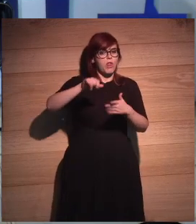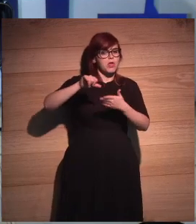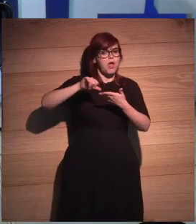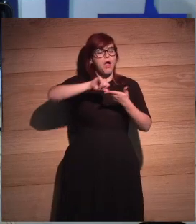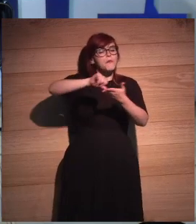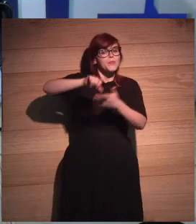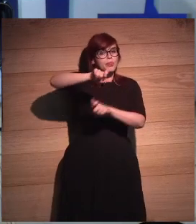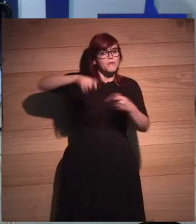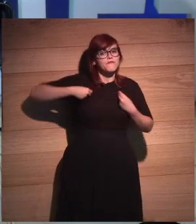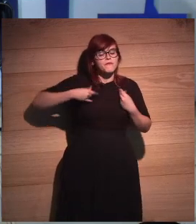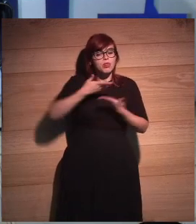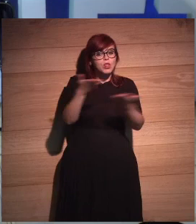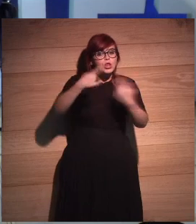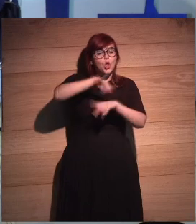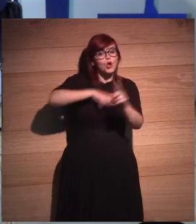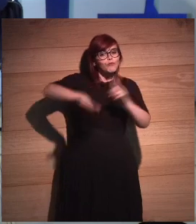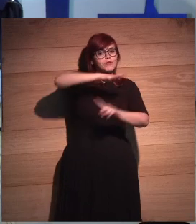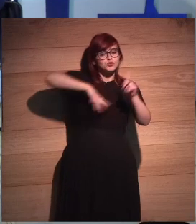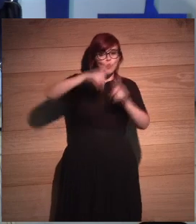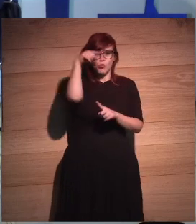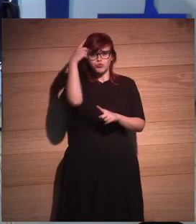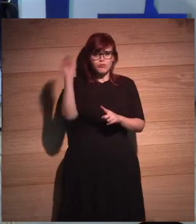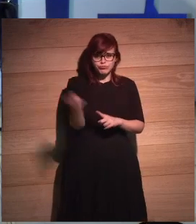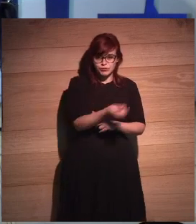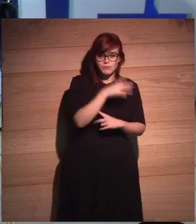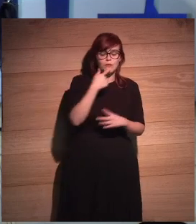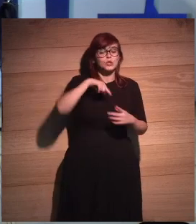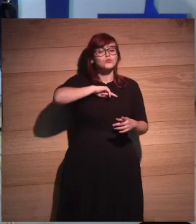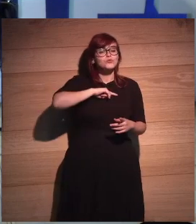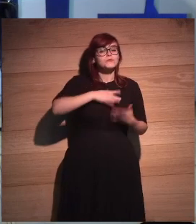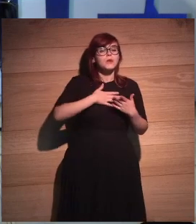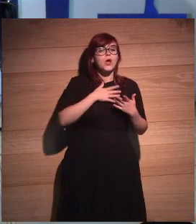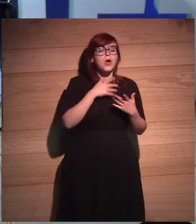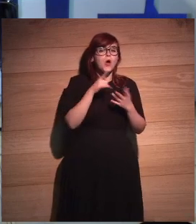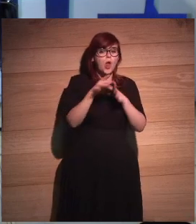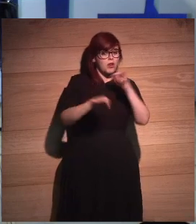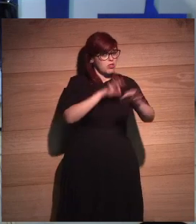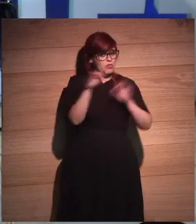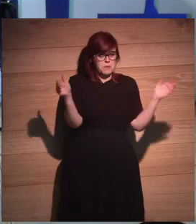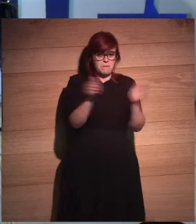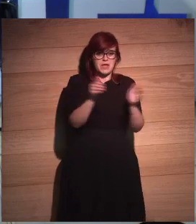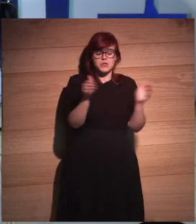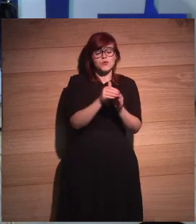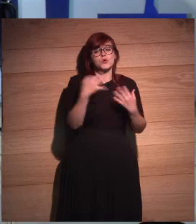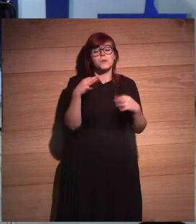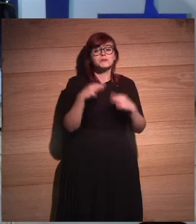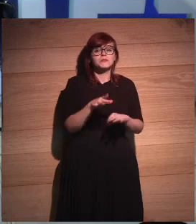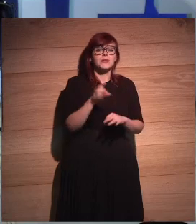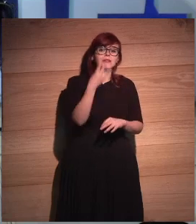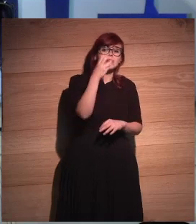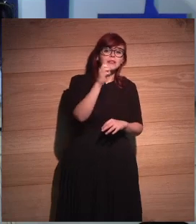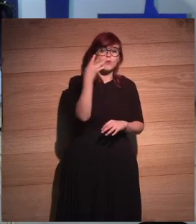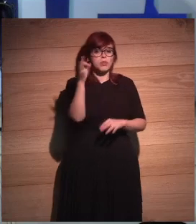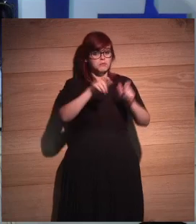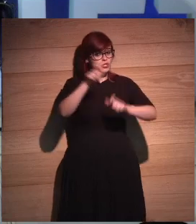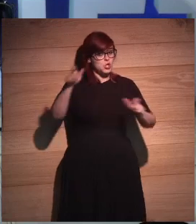connotaciones. Que yo trabajo en un contexto muy multicultural. Nosotros somos una organización muy pequeña, normalmente variamos entre 30 y